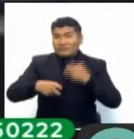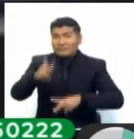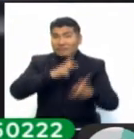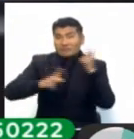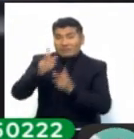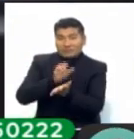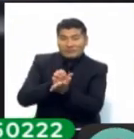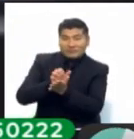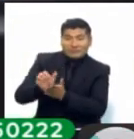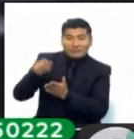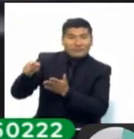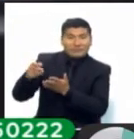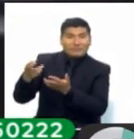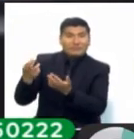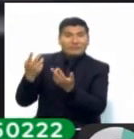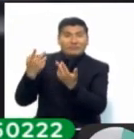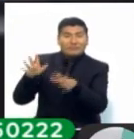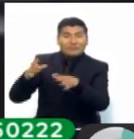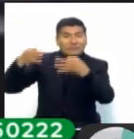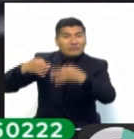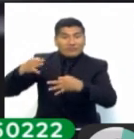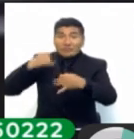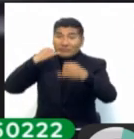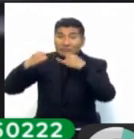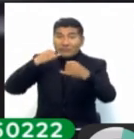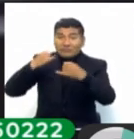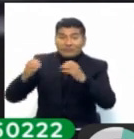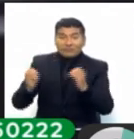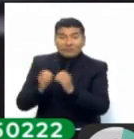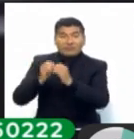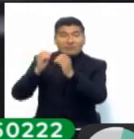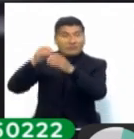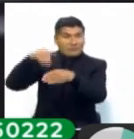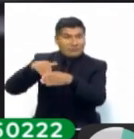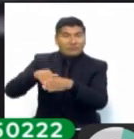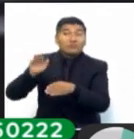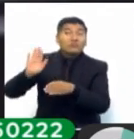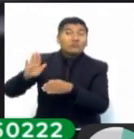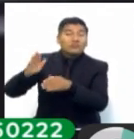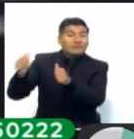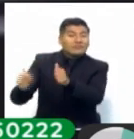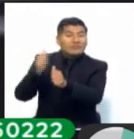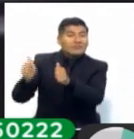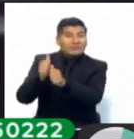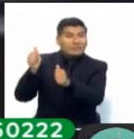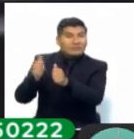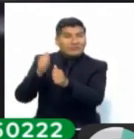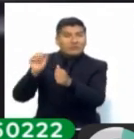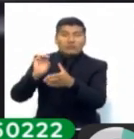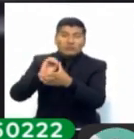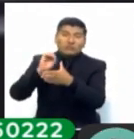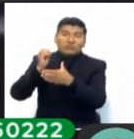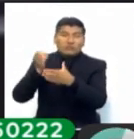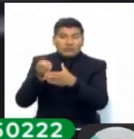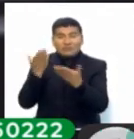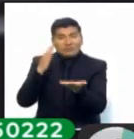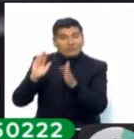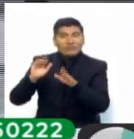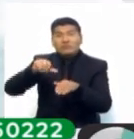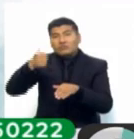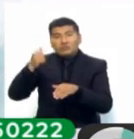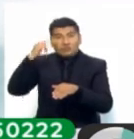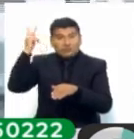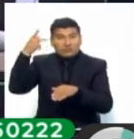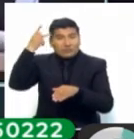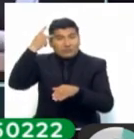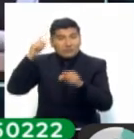que rechazan los resultados que van emergiendo de las urnas y que en su condición de seguidores o militantes o simpatizantes de algunos partidos de la